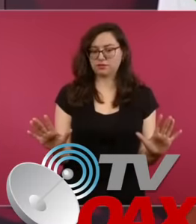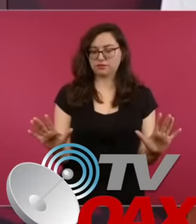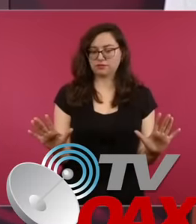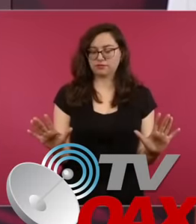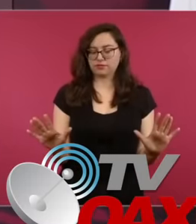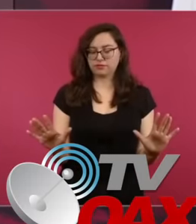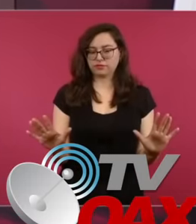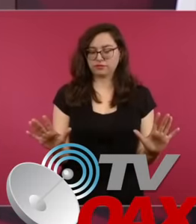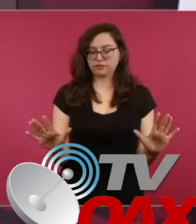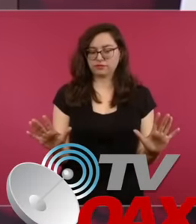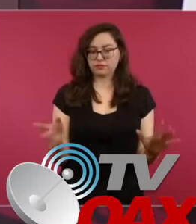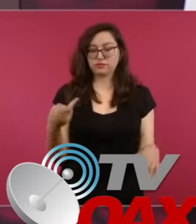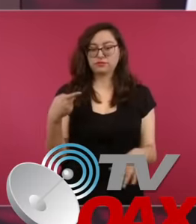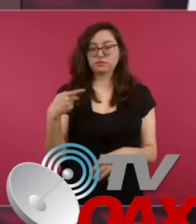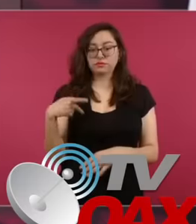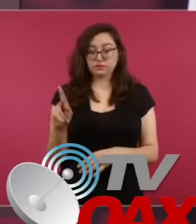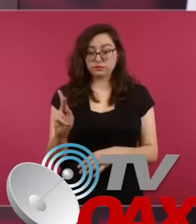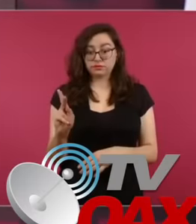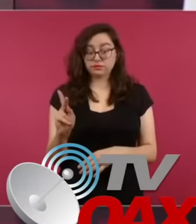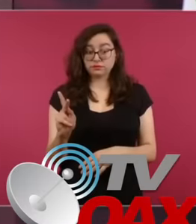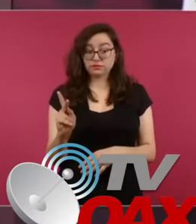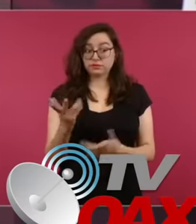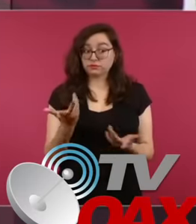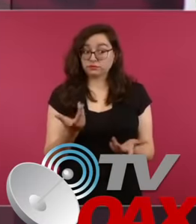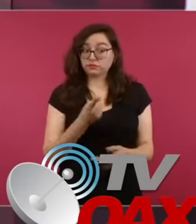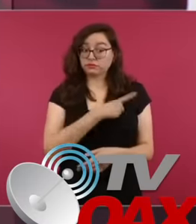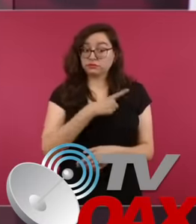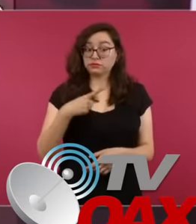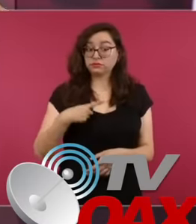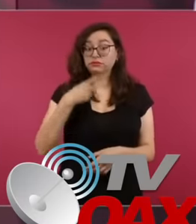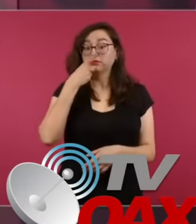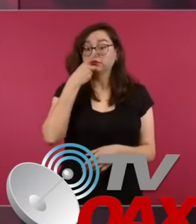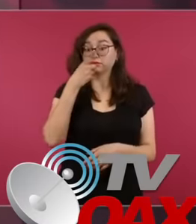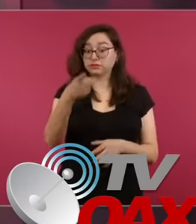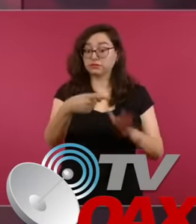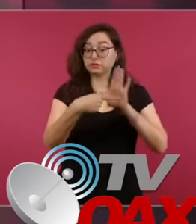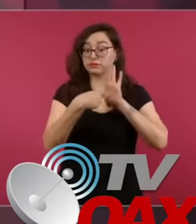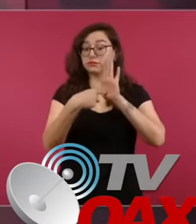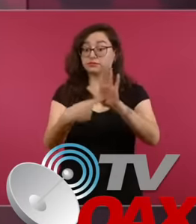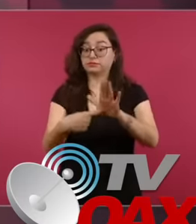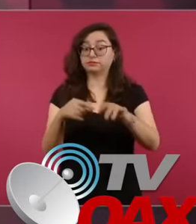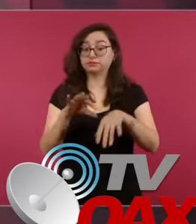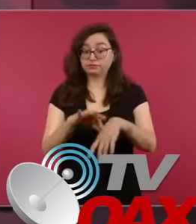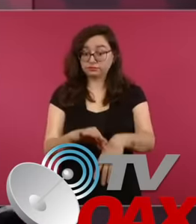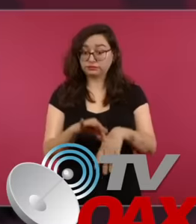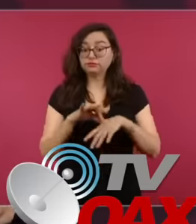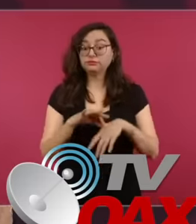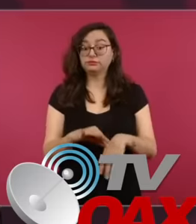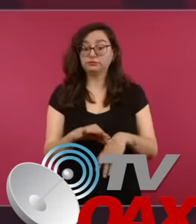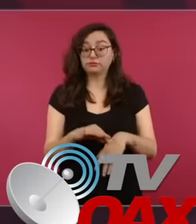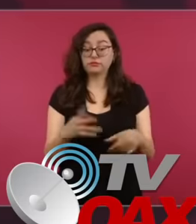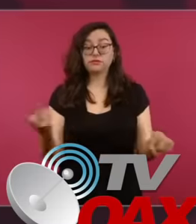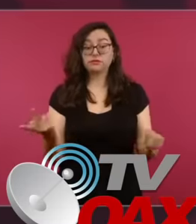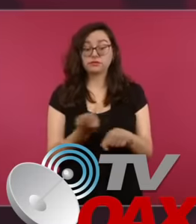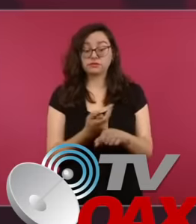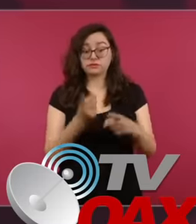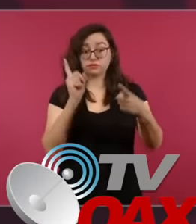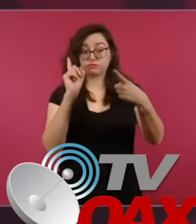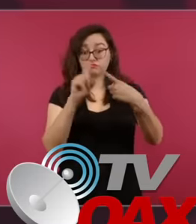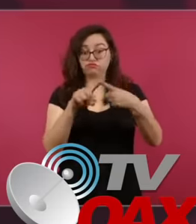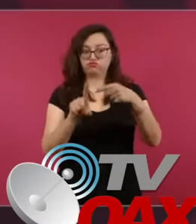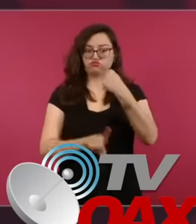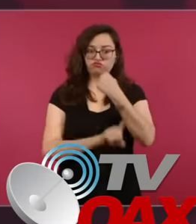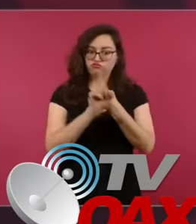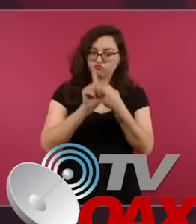hay una realidad. A partir de que se dan estas diferencias,